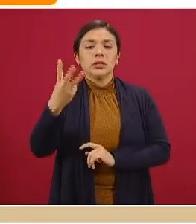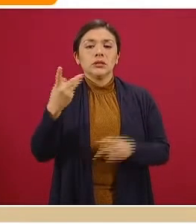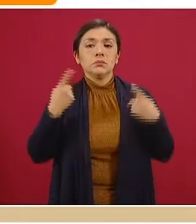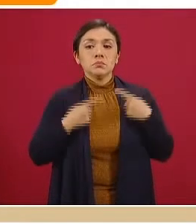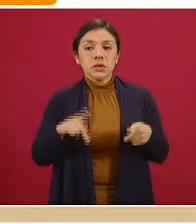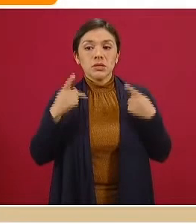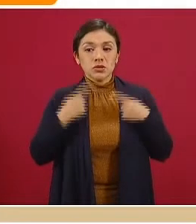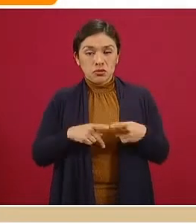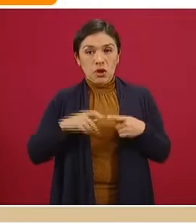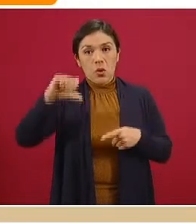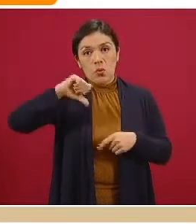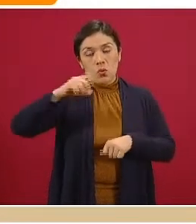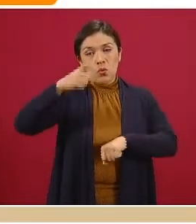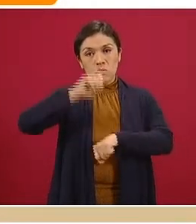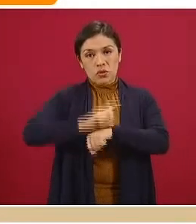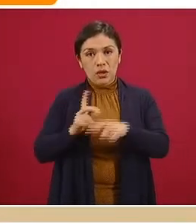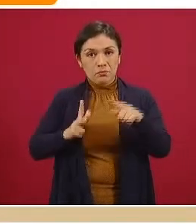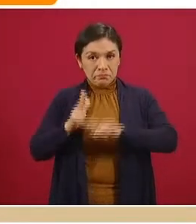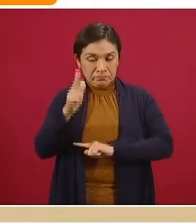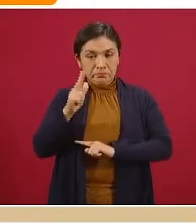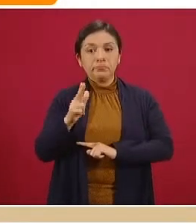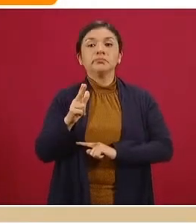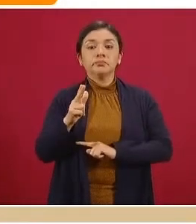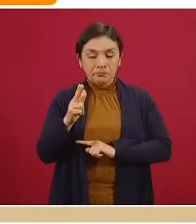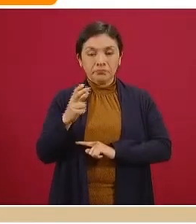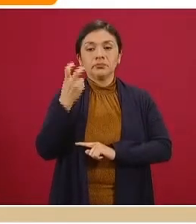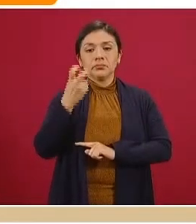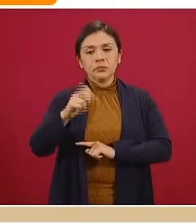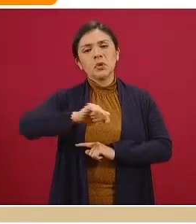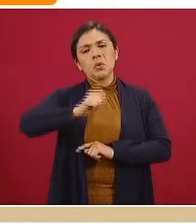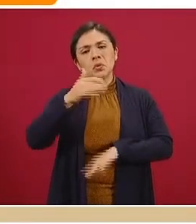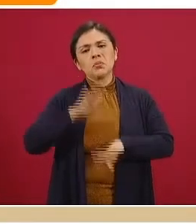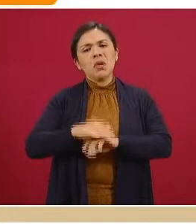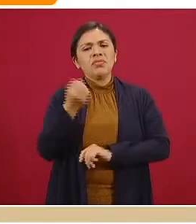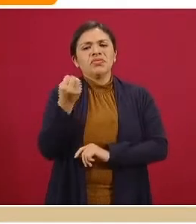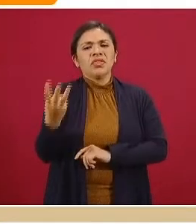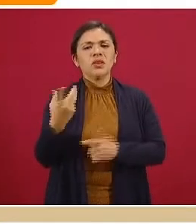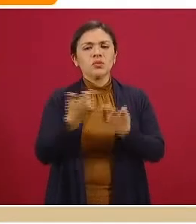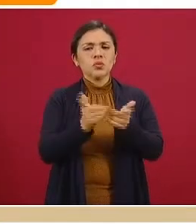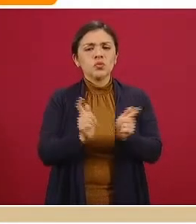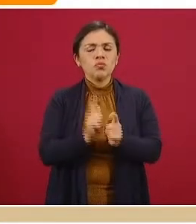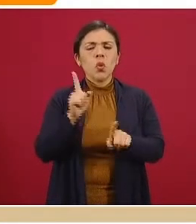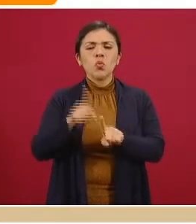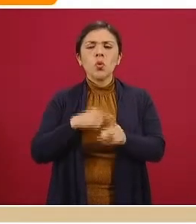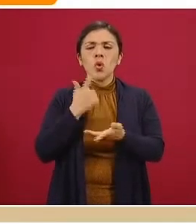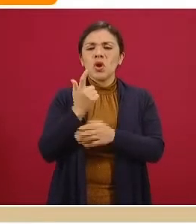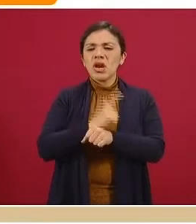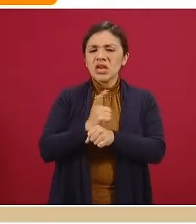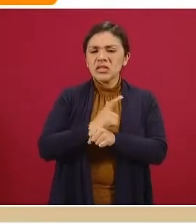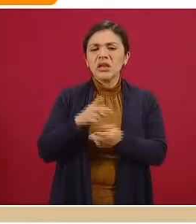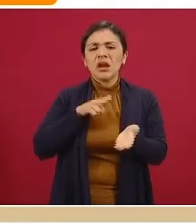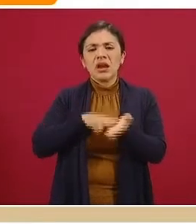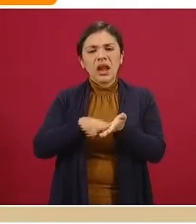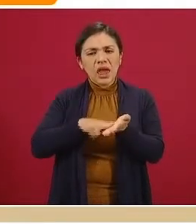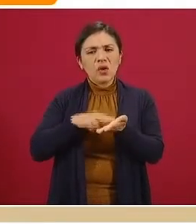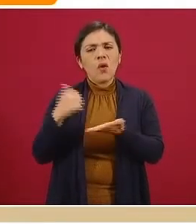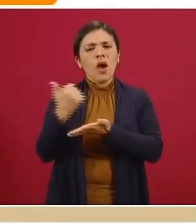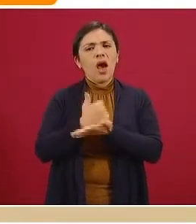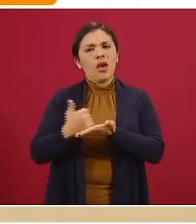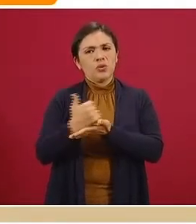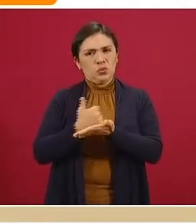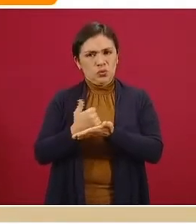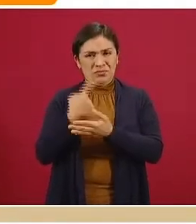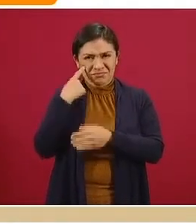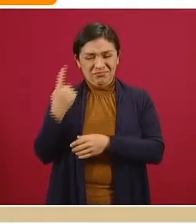738.163 personas para el día de hoy. Y entonces vienen estos otros 3 grupos, el color gris, el color negro y el color